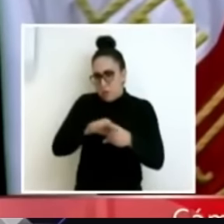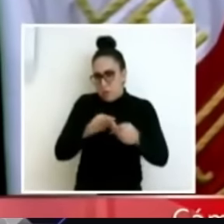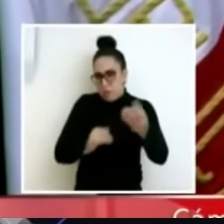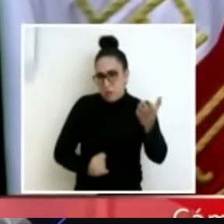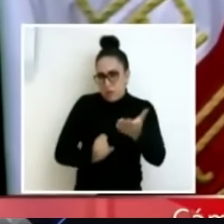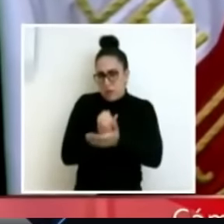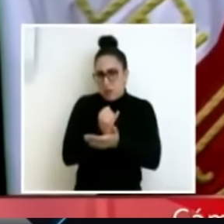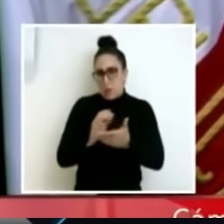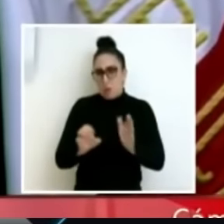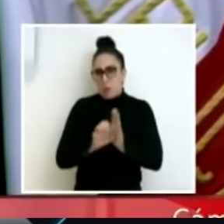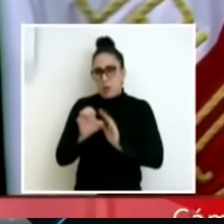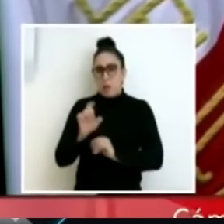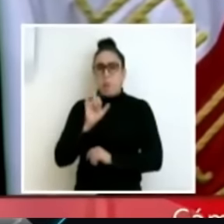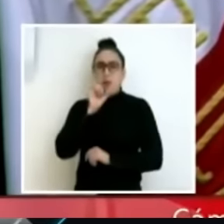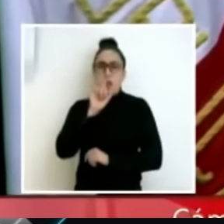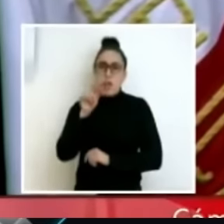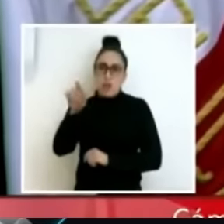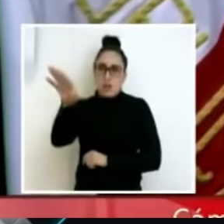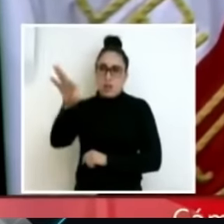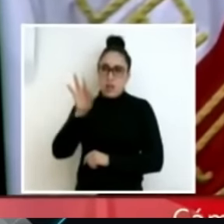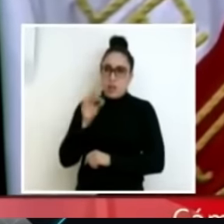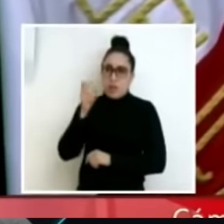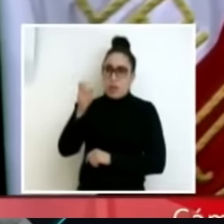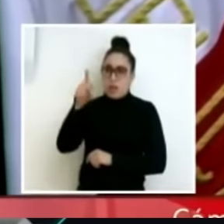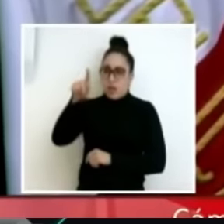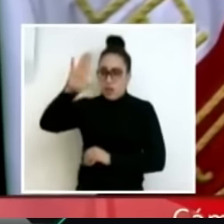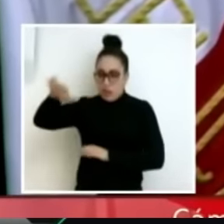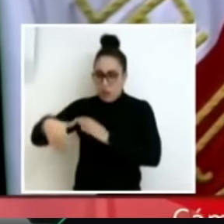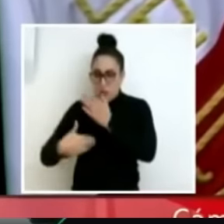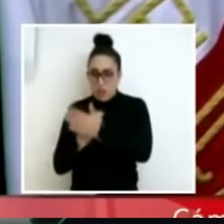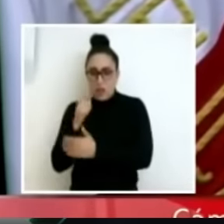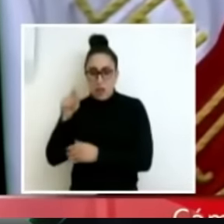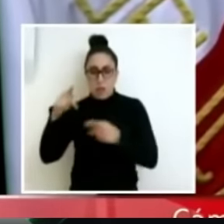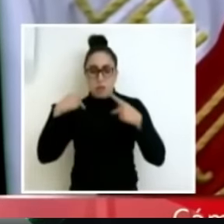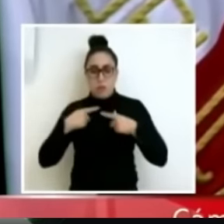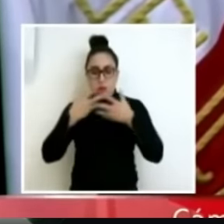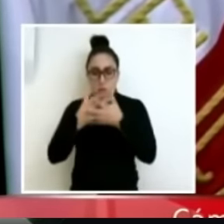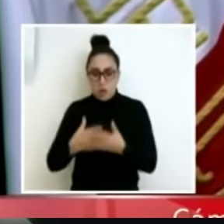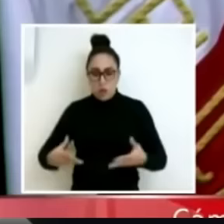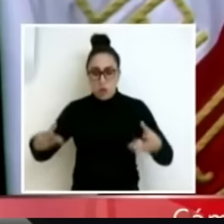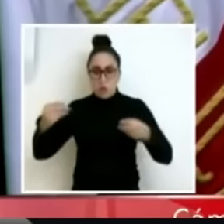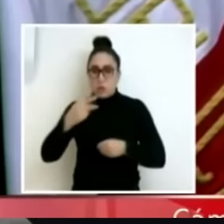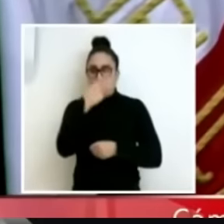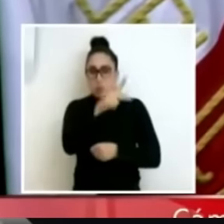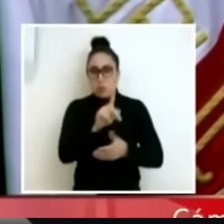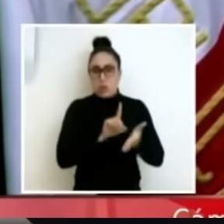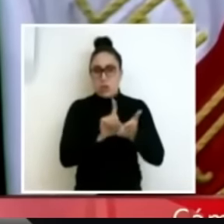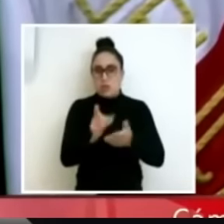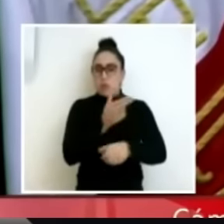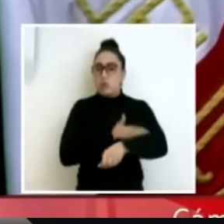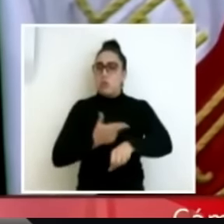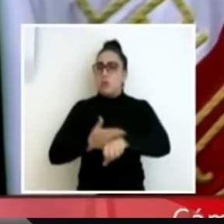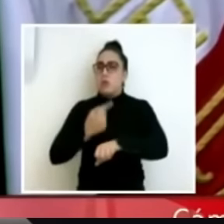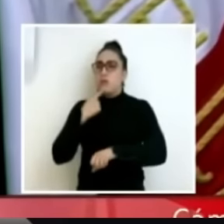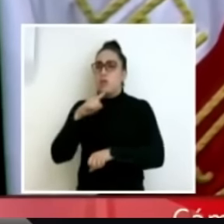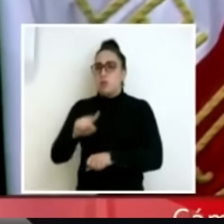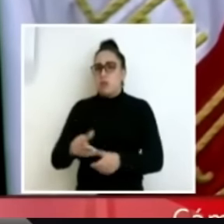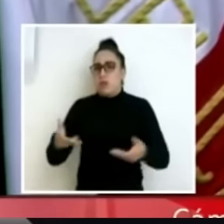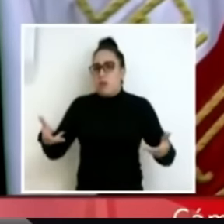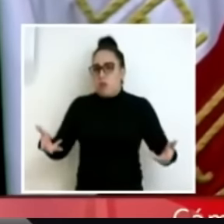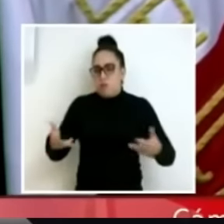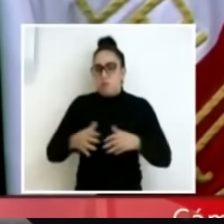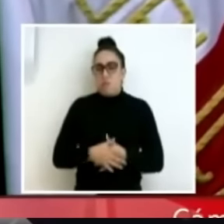de mañana van a resolver sobre los asuntos de sus derechos? ¿Qué se creen?